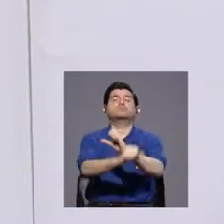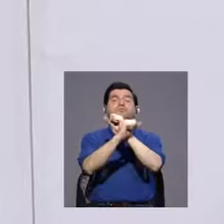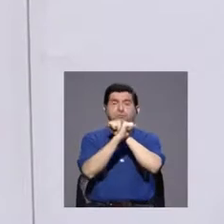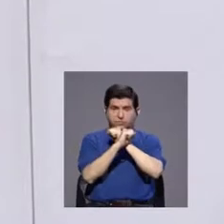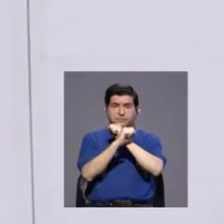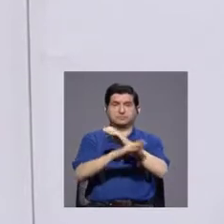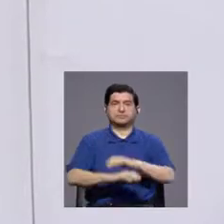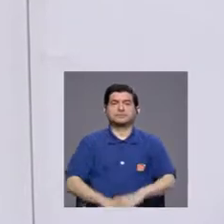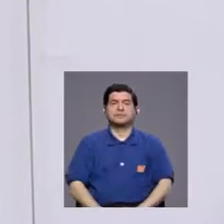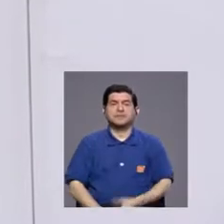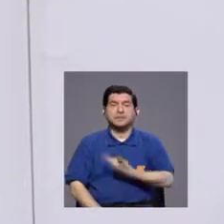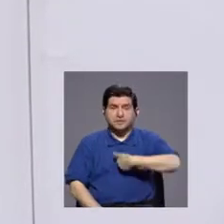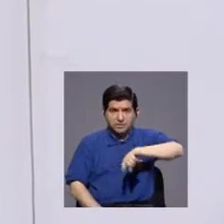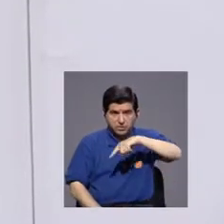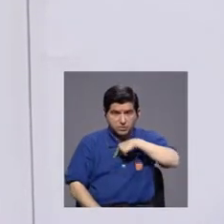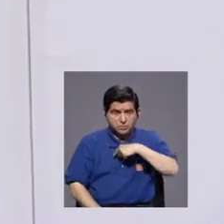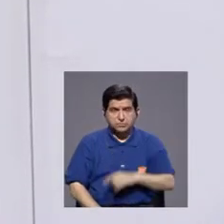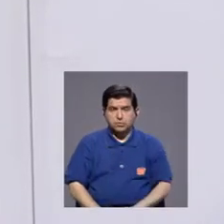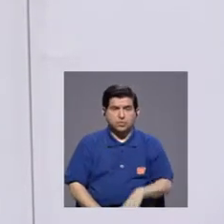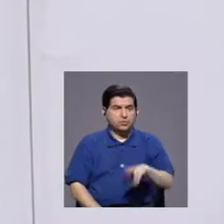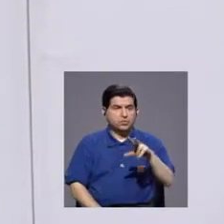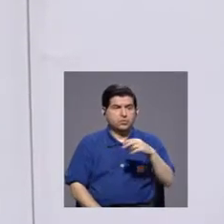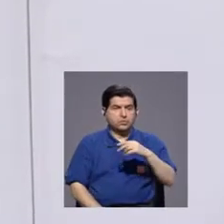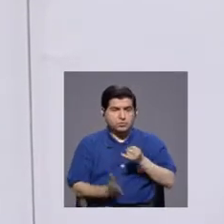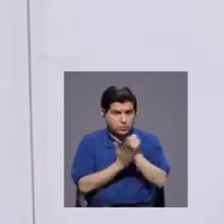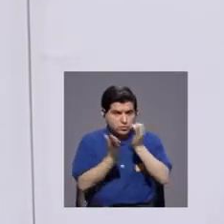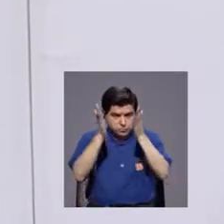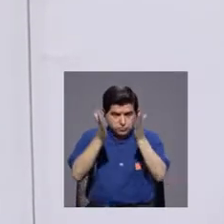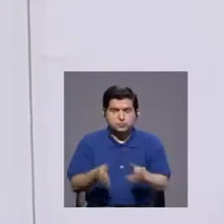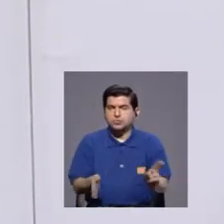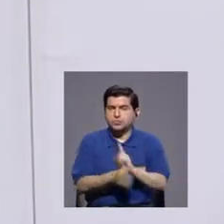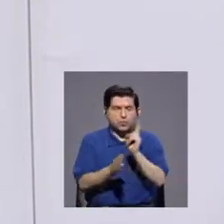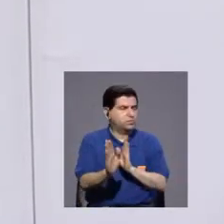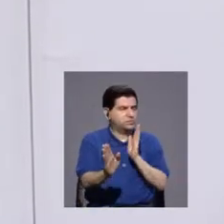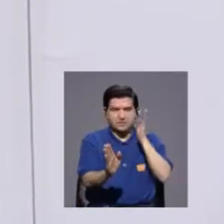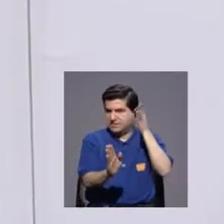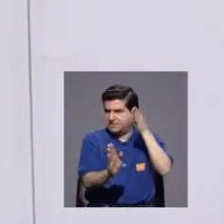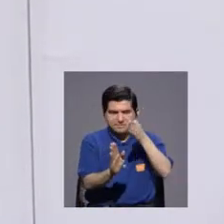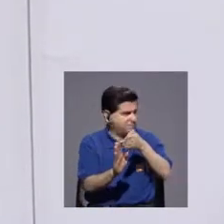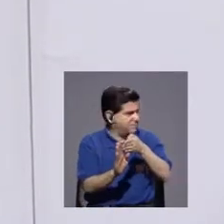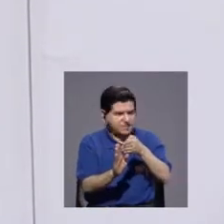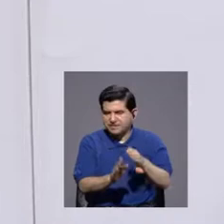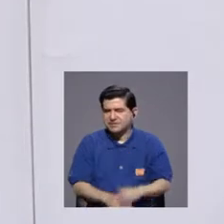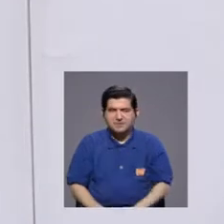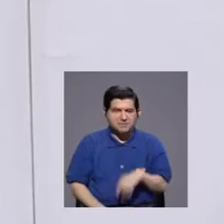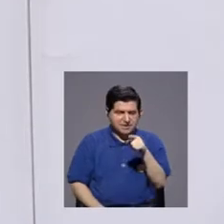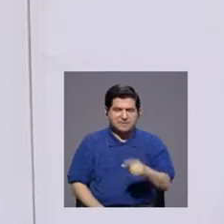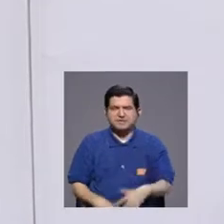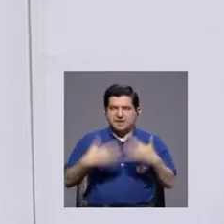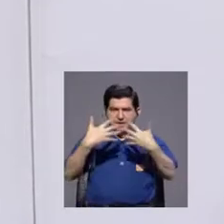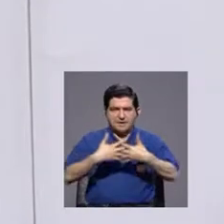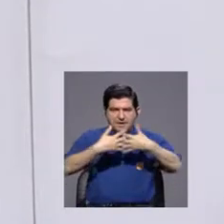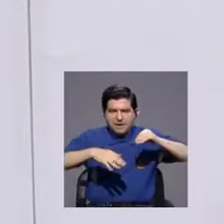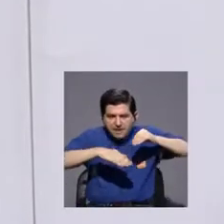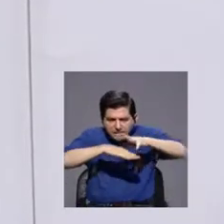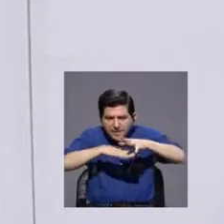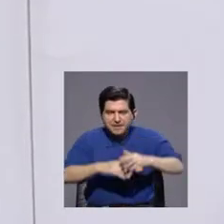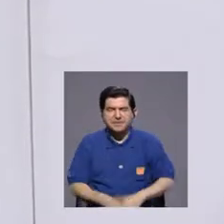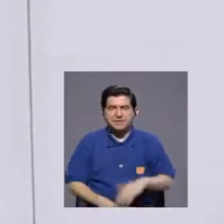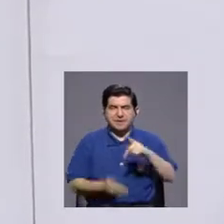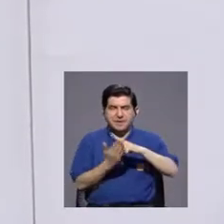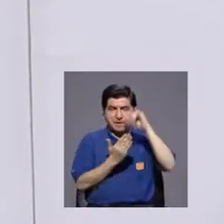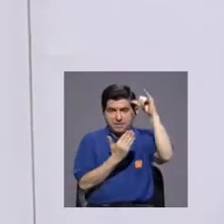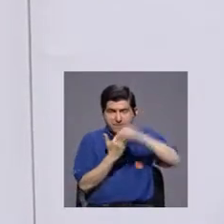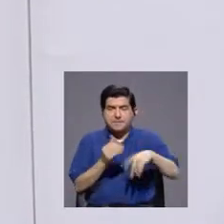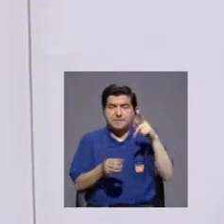y nosotros no somos como investigadores no utilizamos directamente el radiador sino que dentro de nuestro proyecto